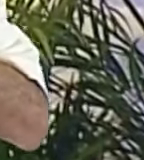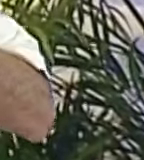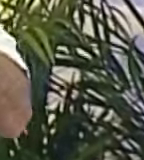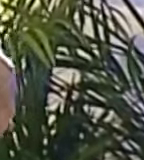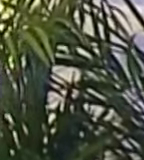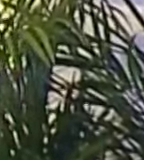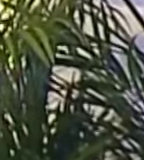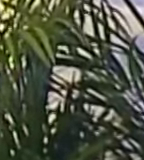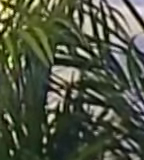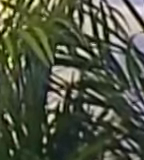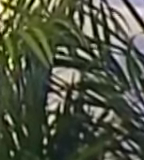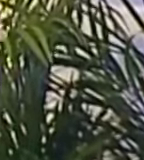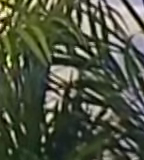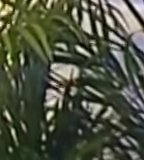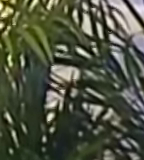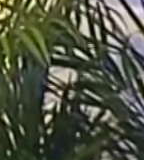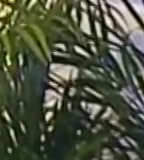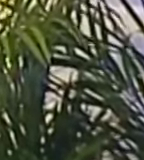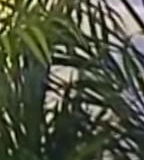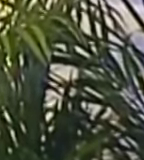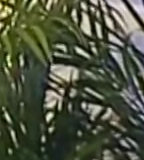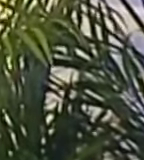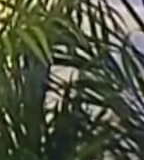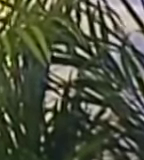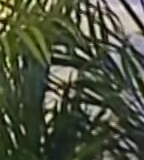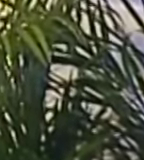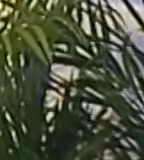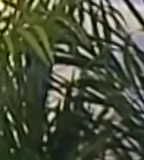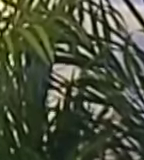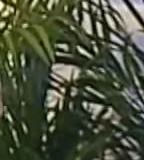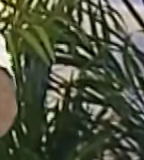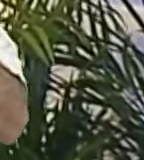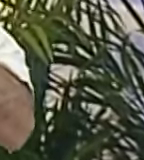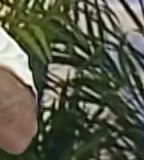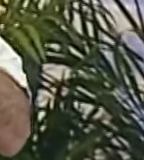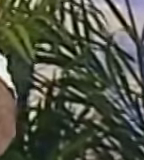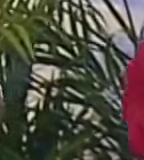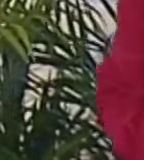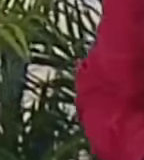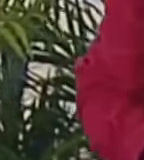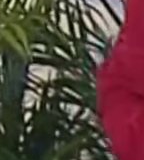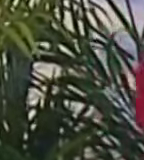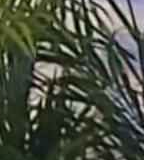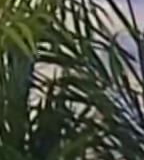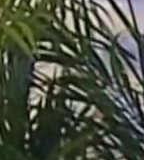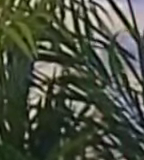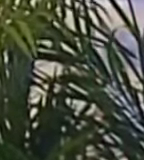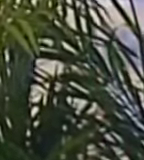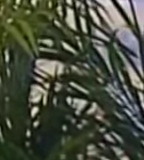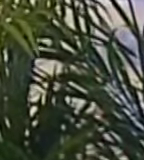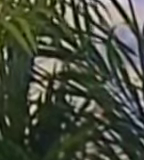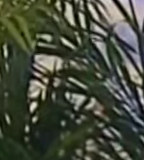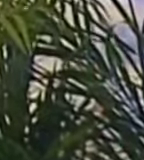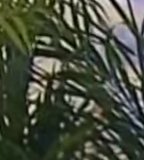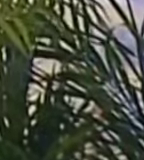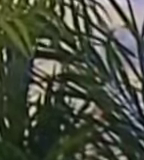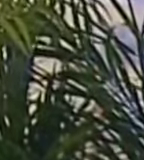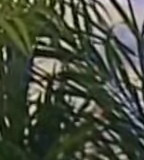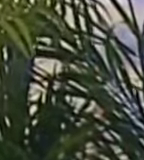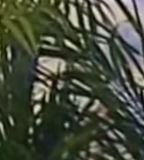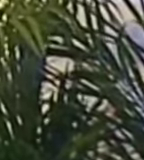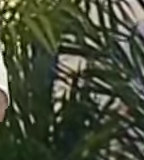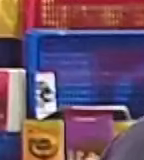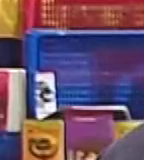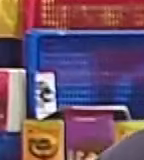país, el Zulia de Rafael Urdaneta. Gracias, presidente. Saludar igualmente la presencia del vicepresidente